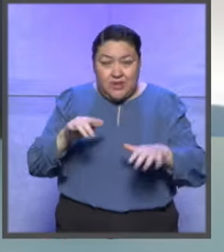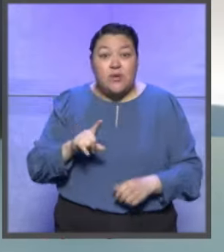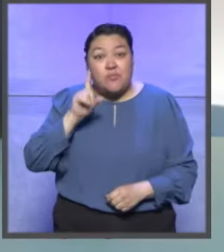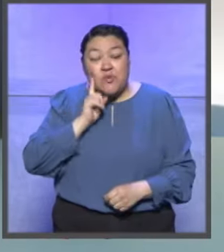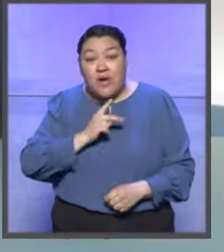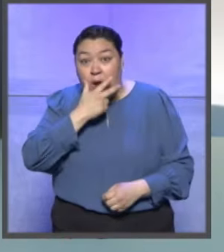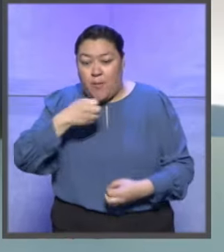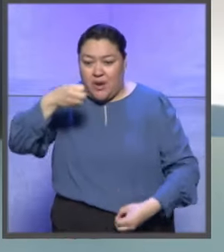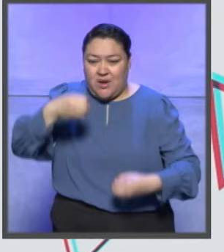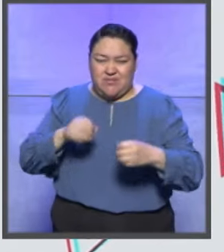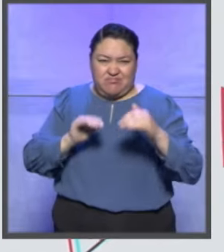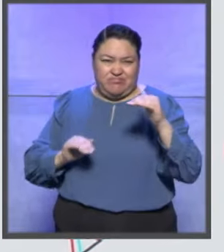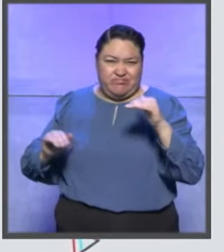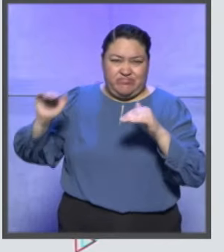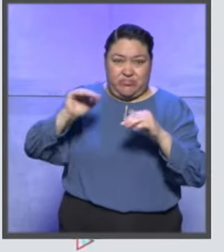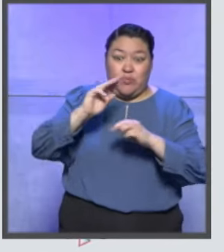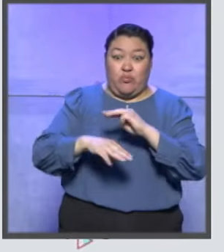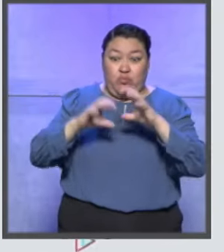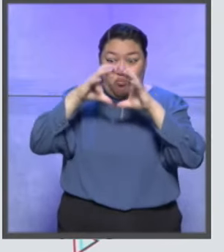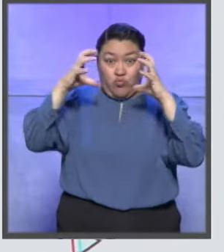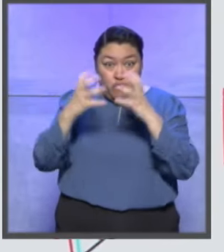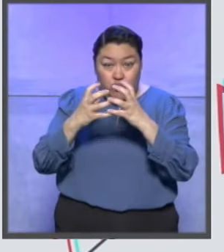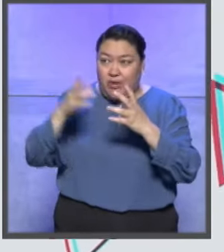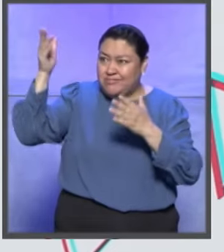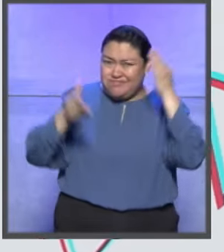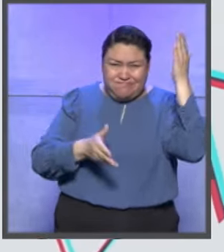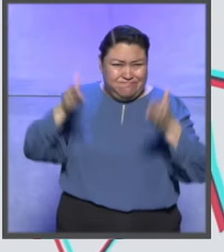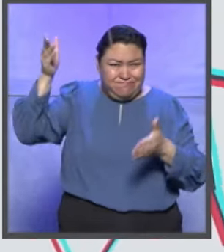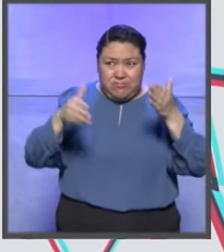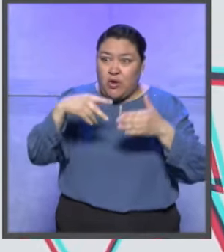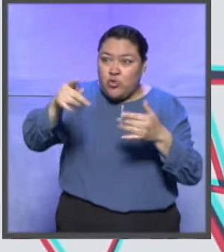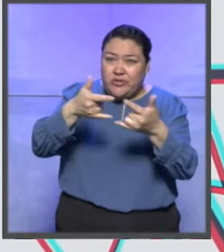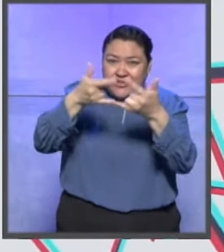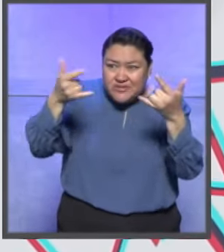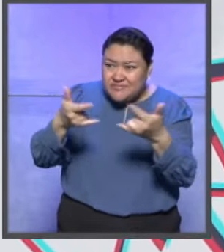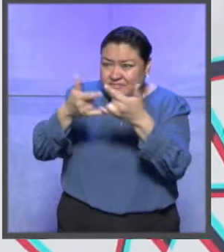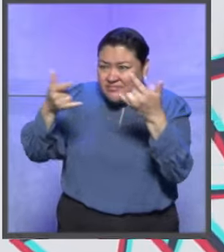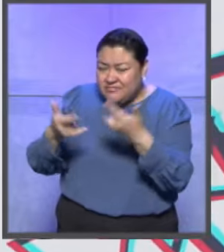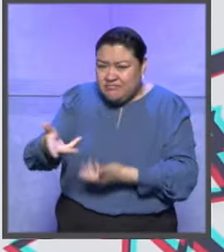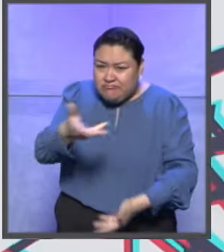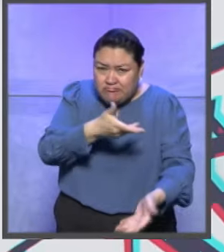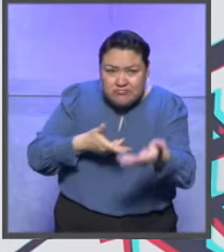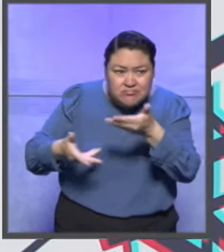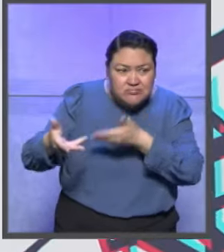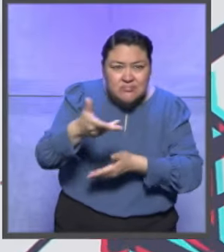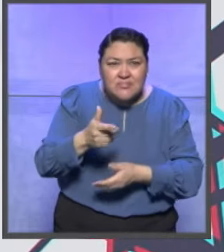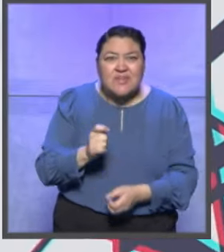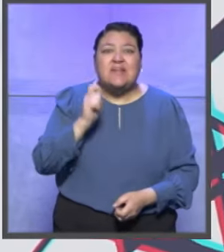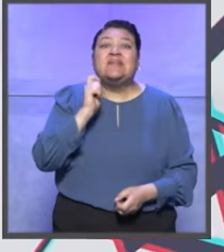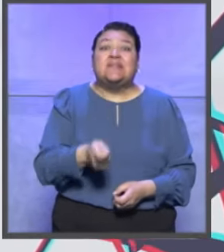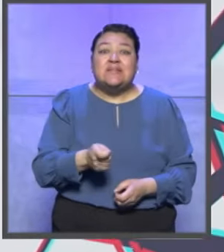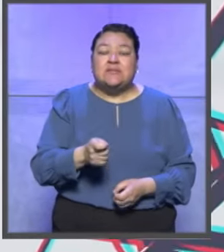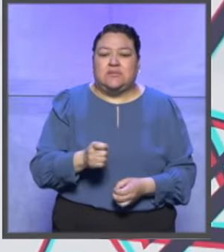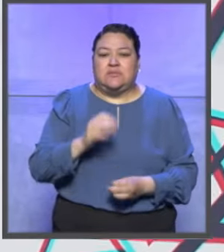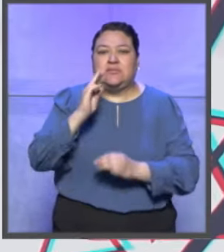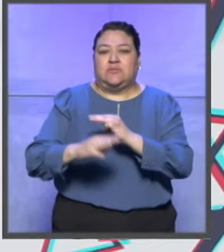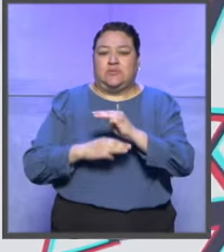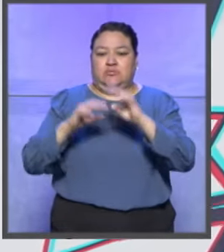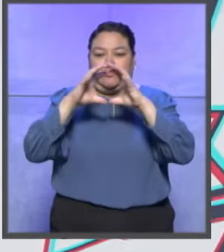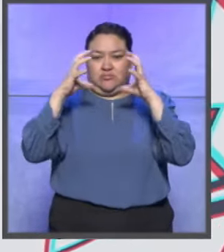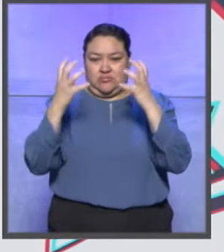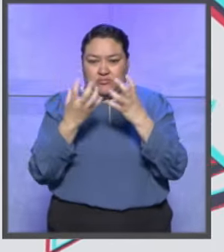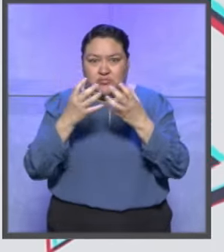distintas magistradas de distintas partes del mundo para escuchar vivencias y para darnos cuenta que en el